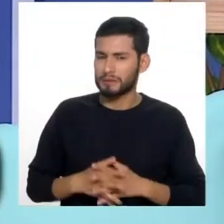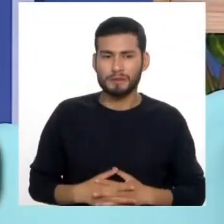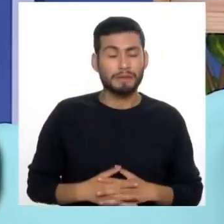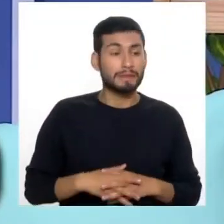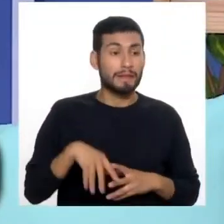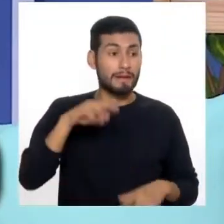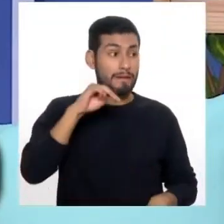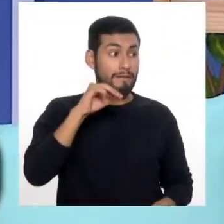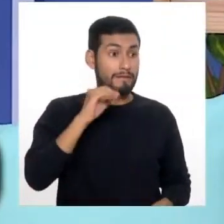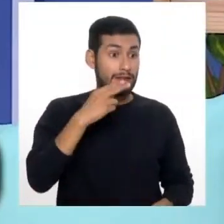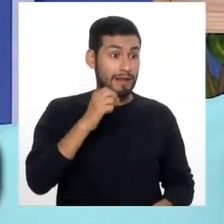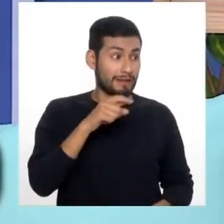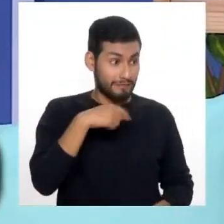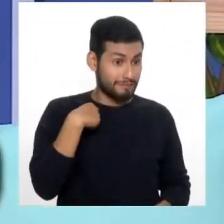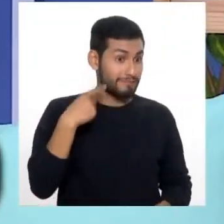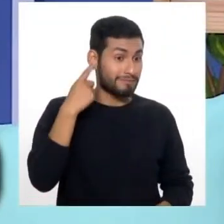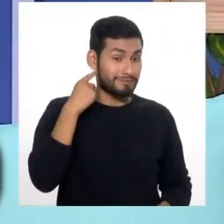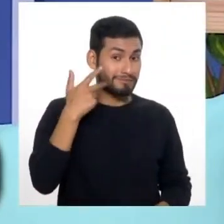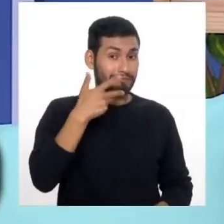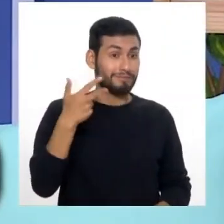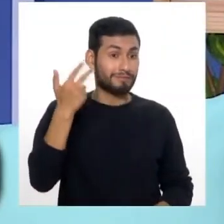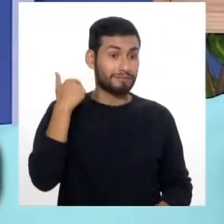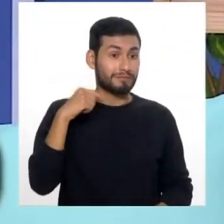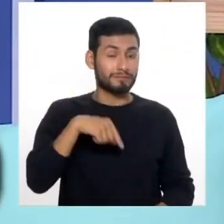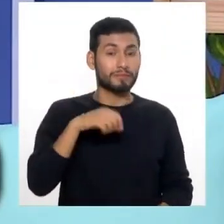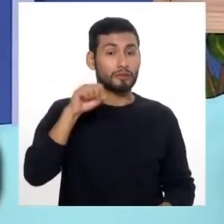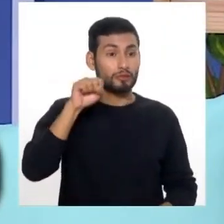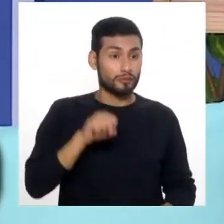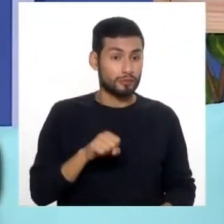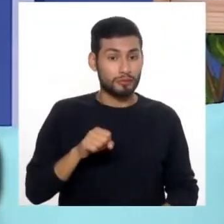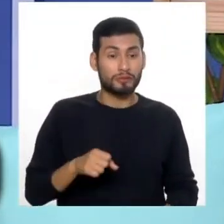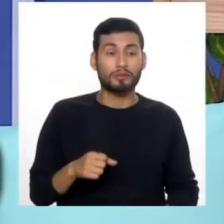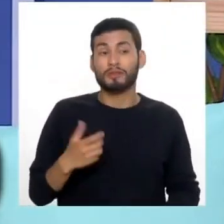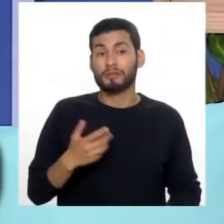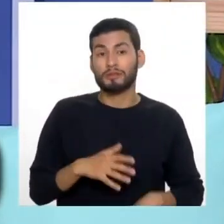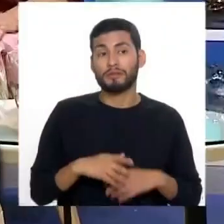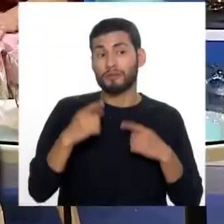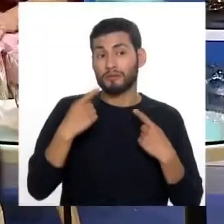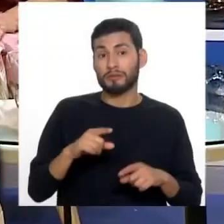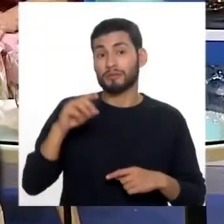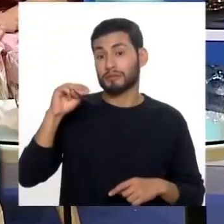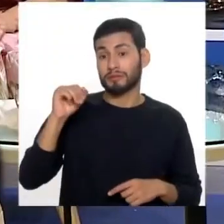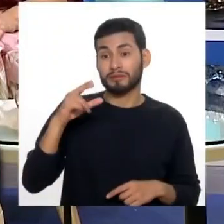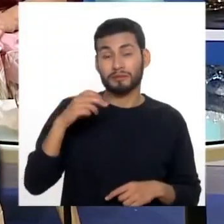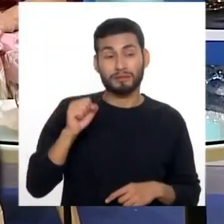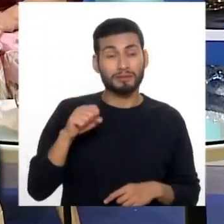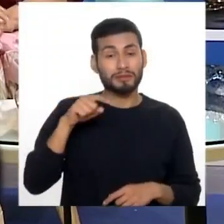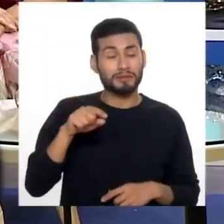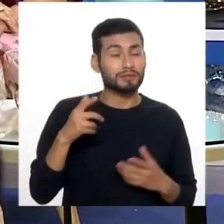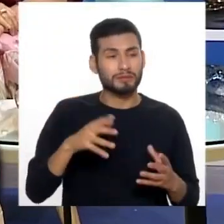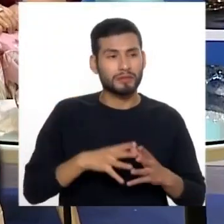de la macha, justo lo escuché hace 3 semanas, 1 mes en el sur. Lo que sucedió con la macha es que hubo